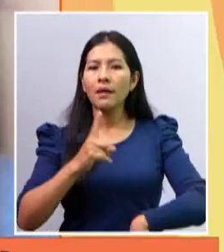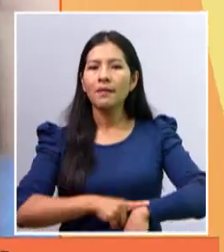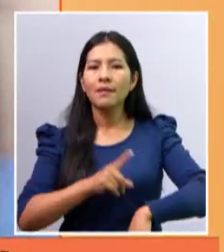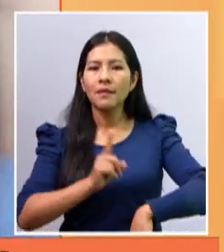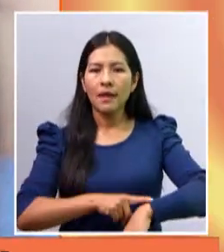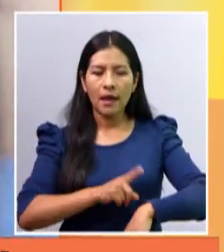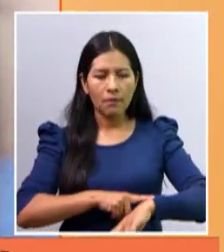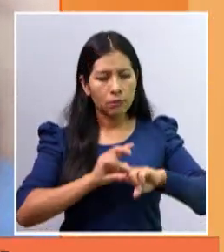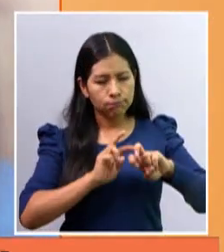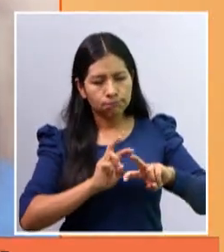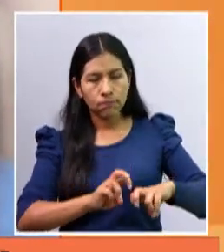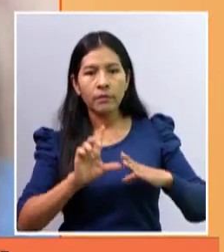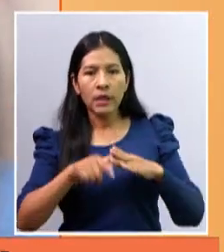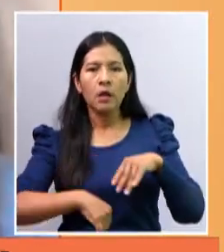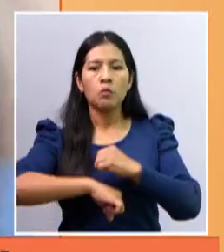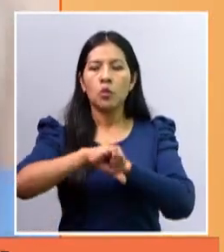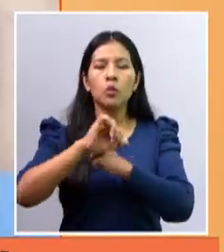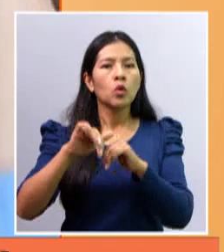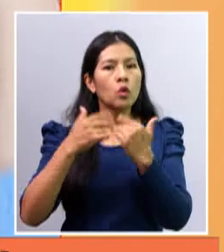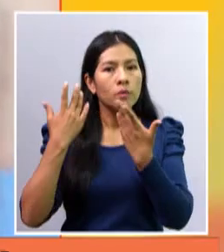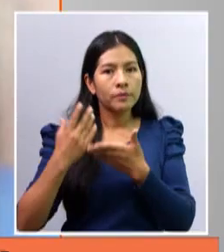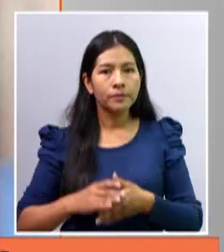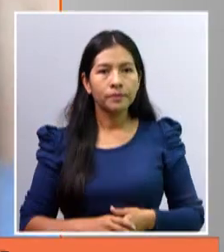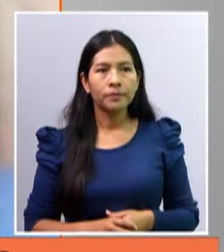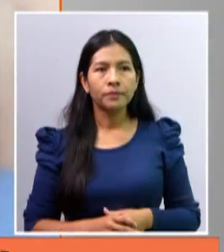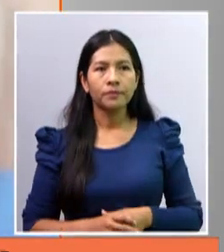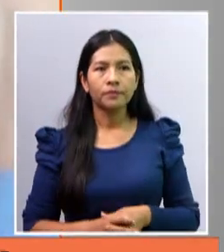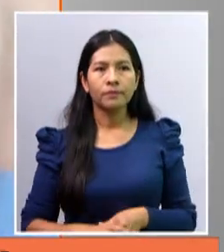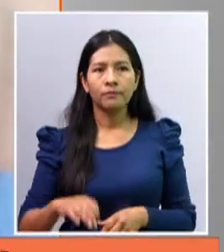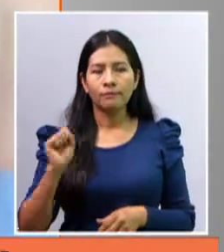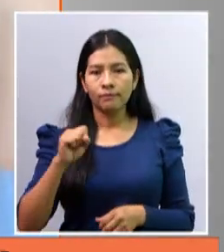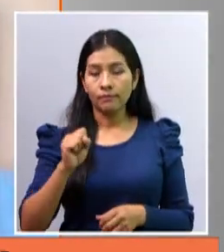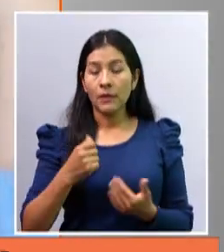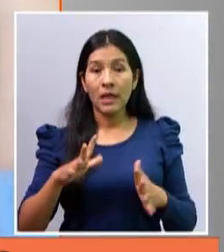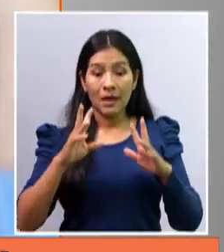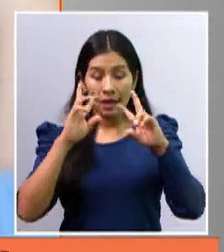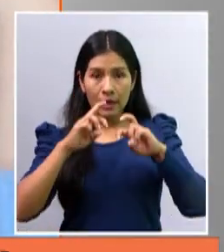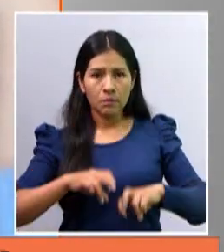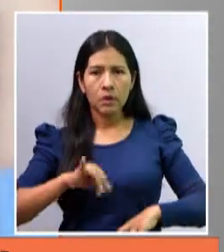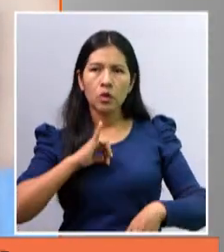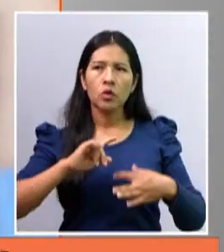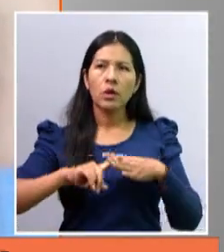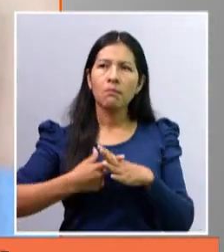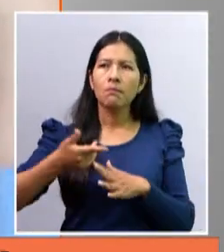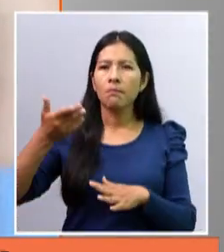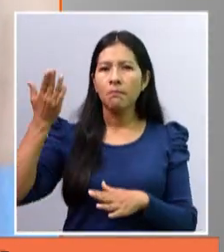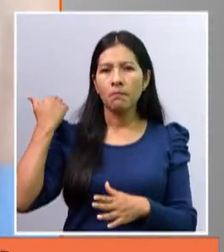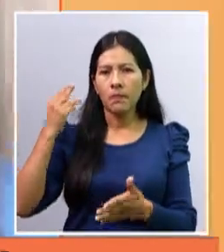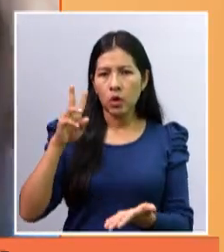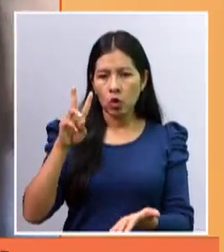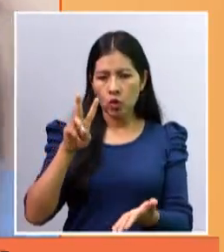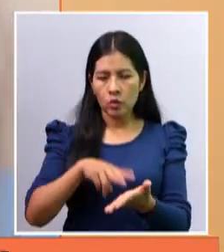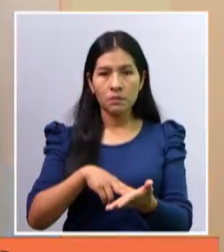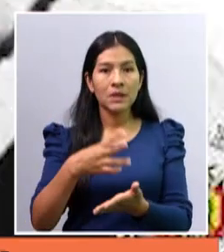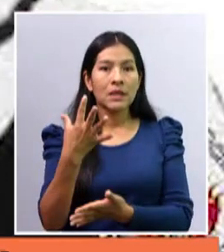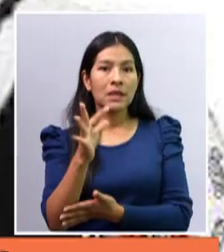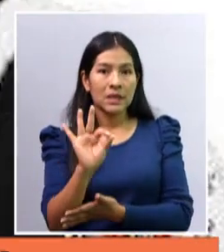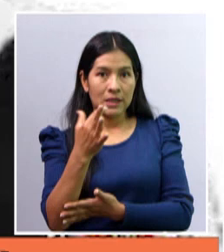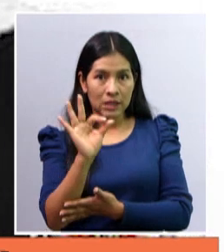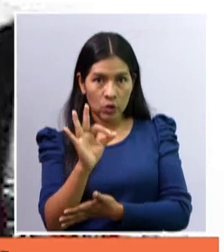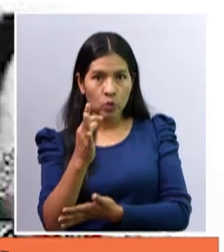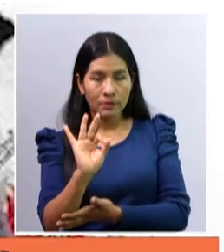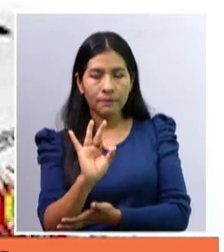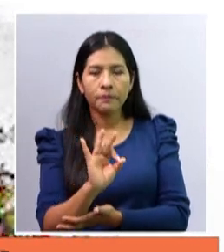esta publicación bien la investigación la inicié yo el 2019 y